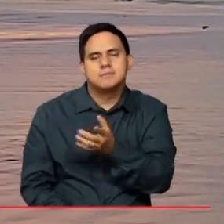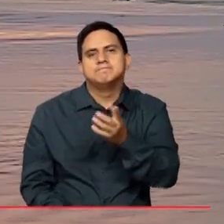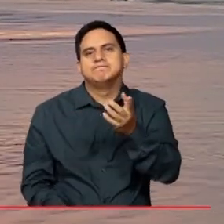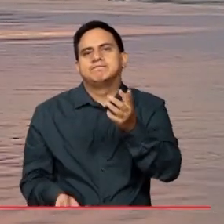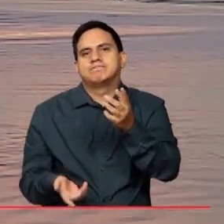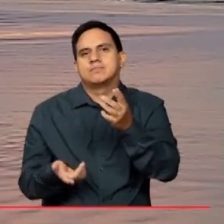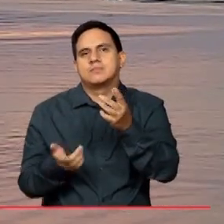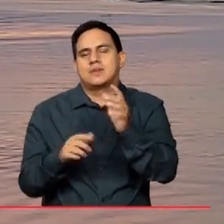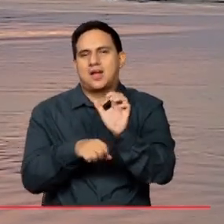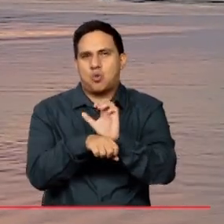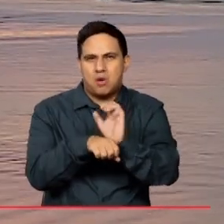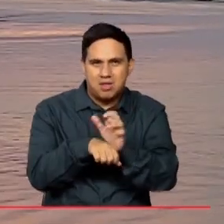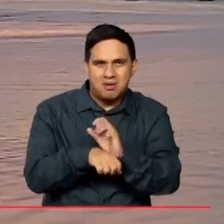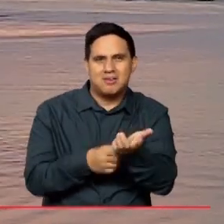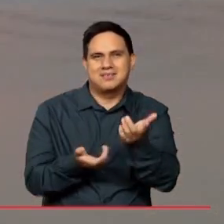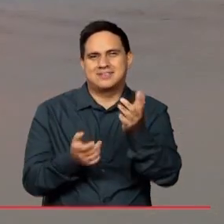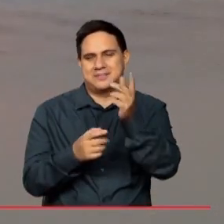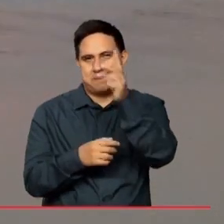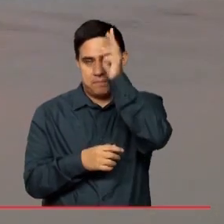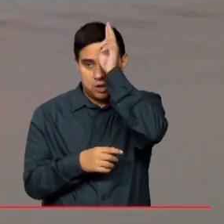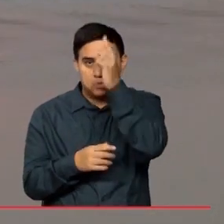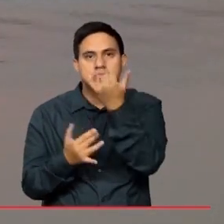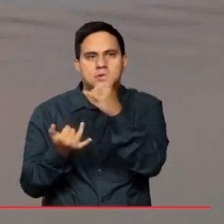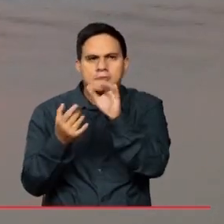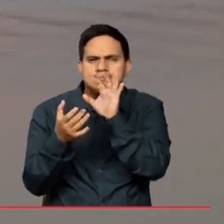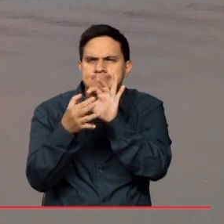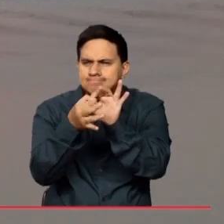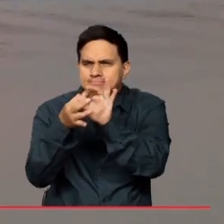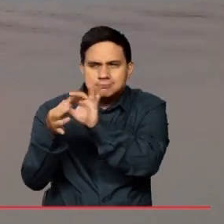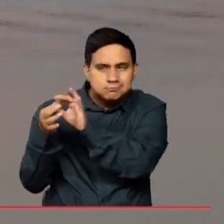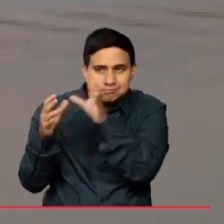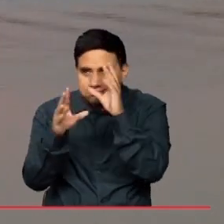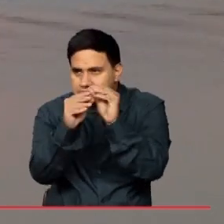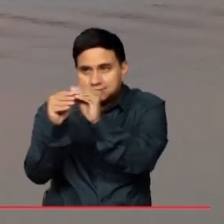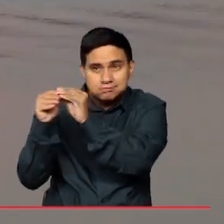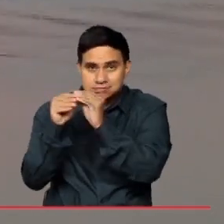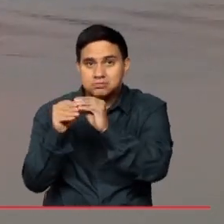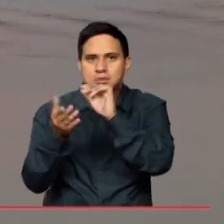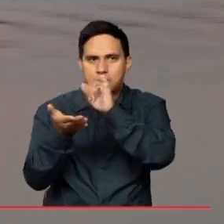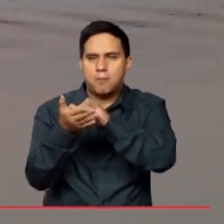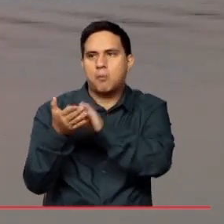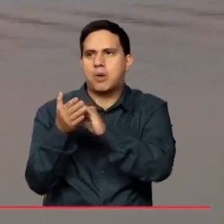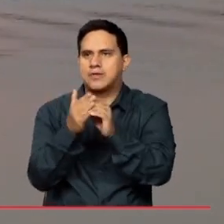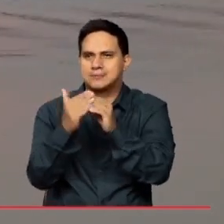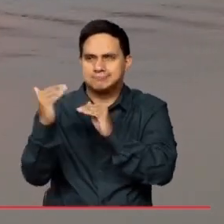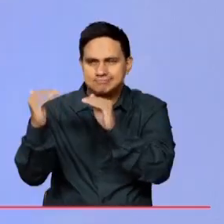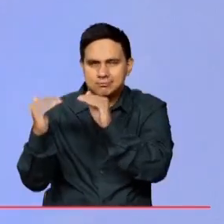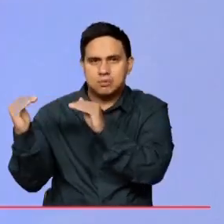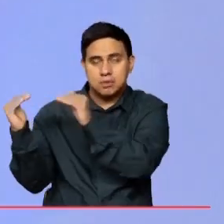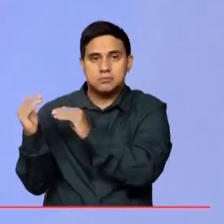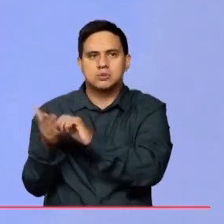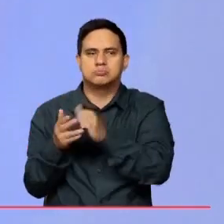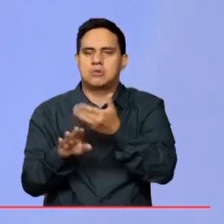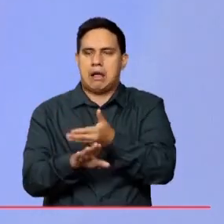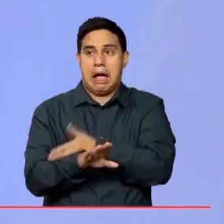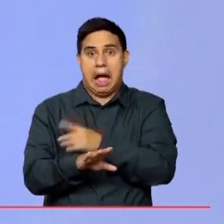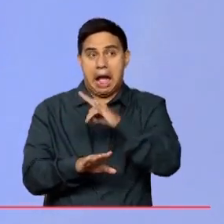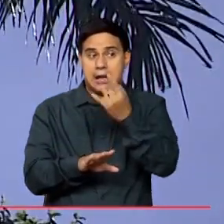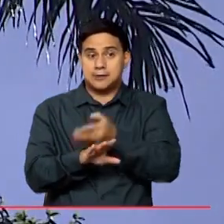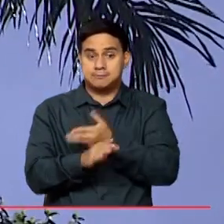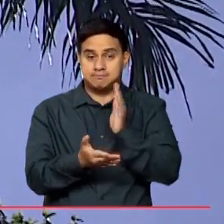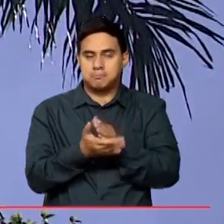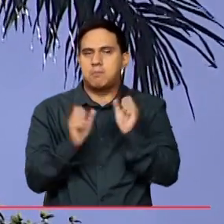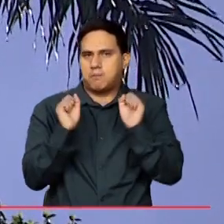de obtener datos más precisos sobre la evolución del fenómeno y evaluar así las medidas preventivas y de respuesta